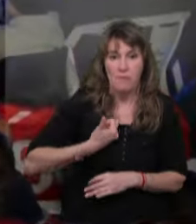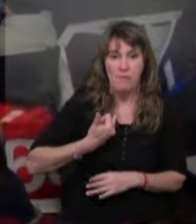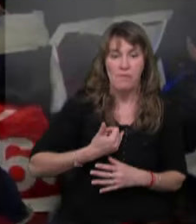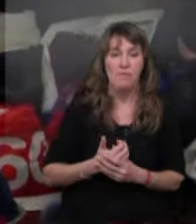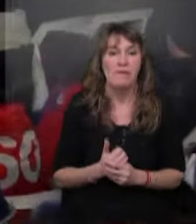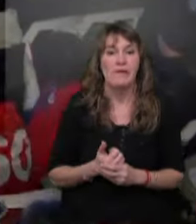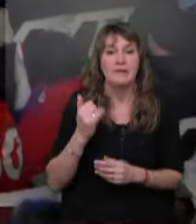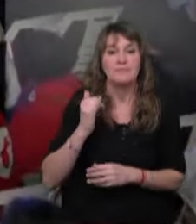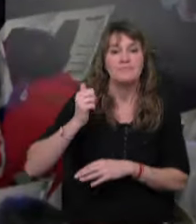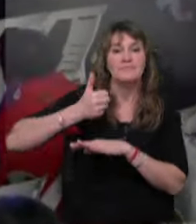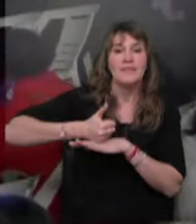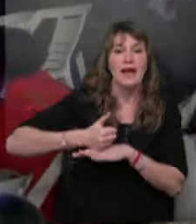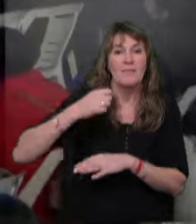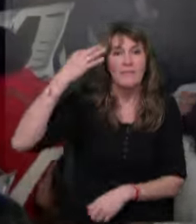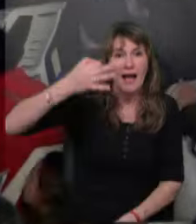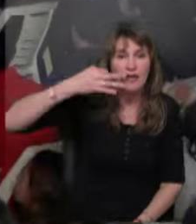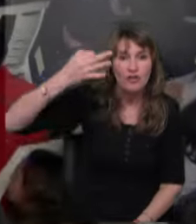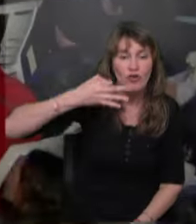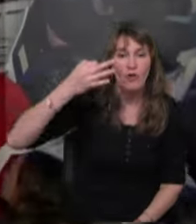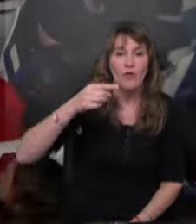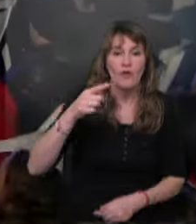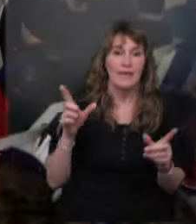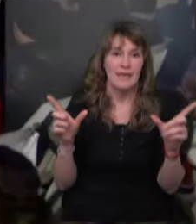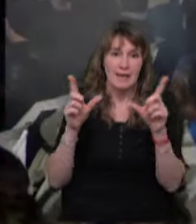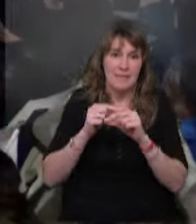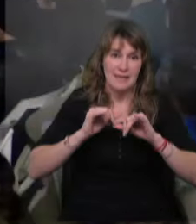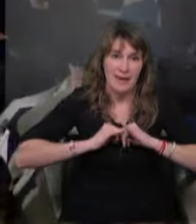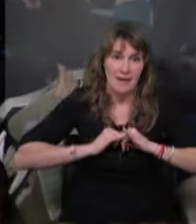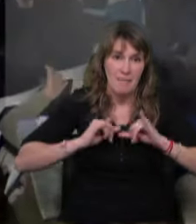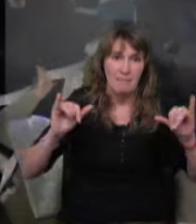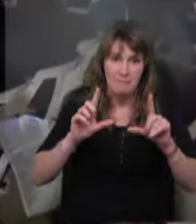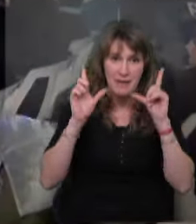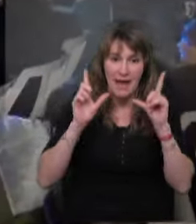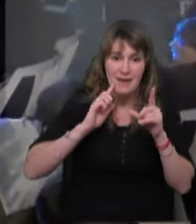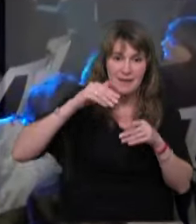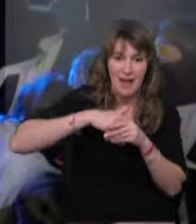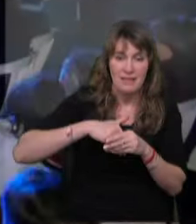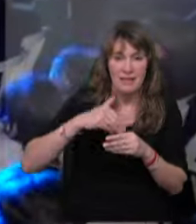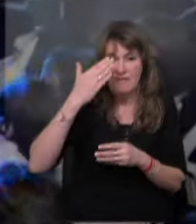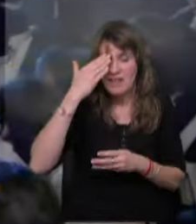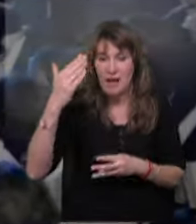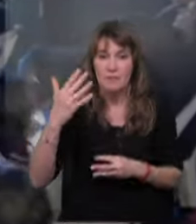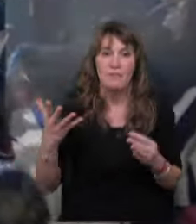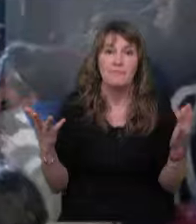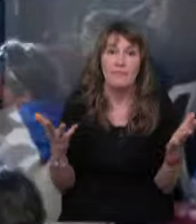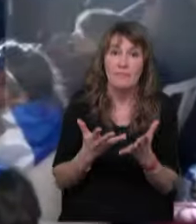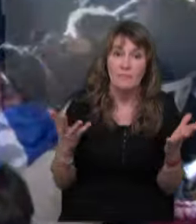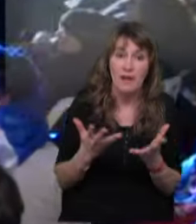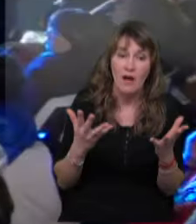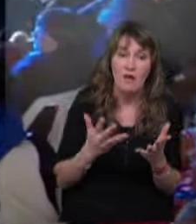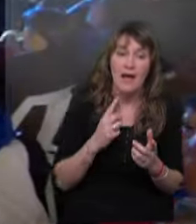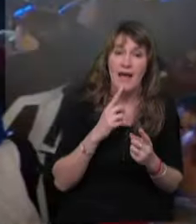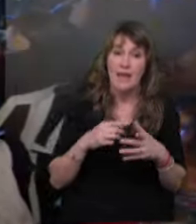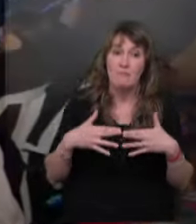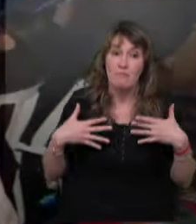compañeros, se está desarrollando este acto de cierre de campaña nacional del Frente Amplio. En este momento se está viendo un momento bastante emotivo donde